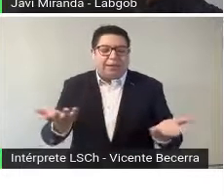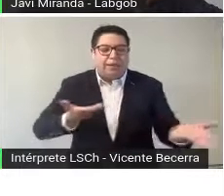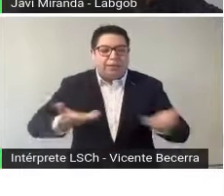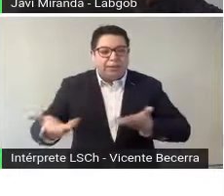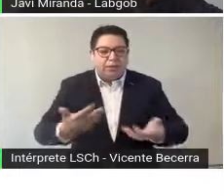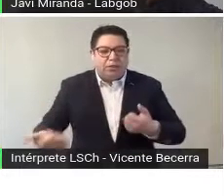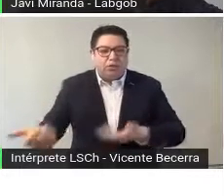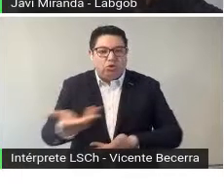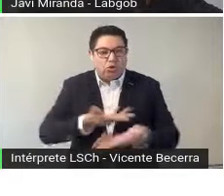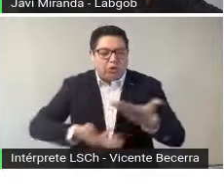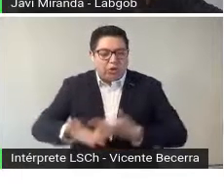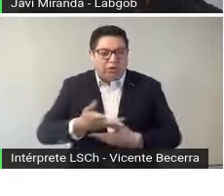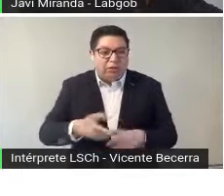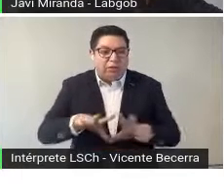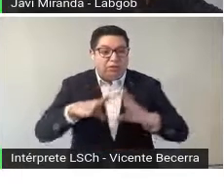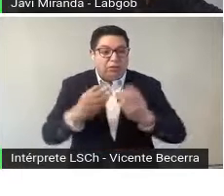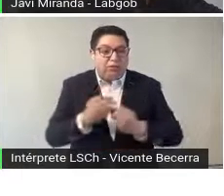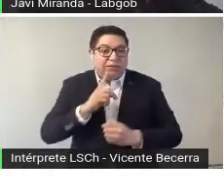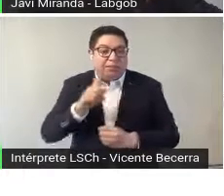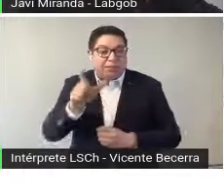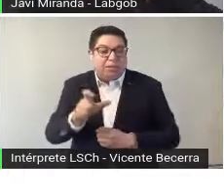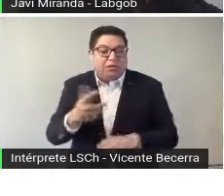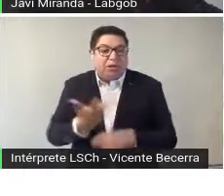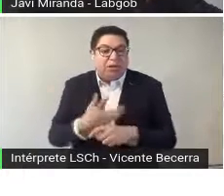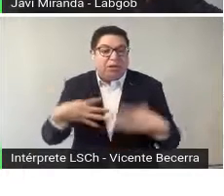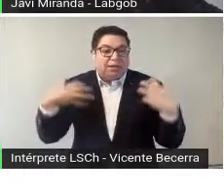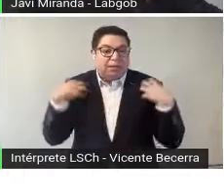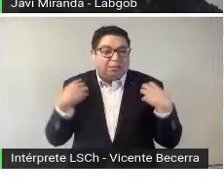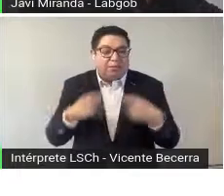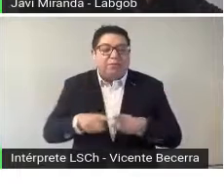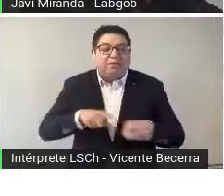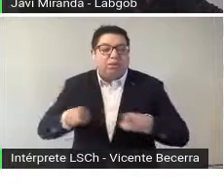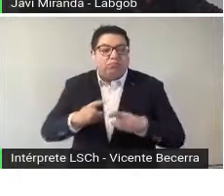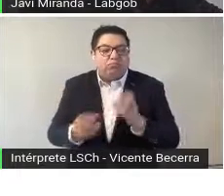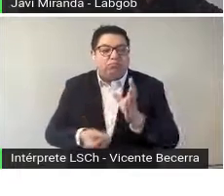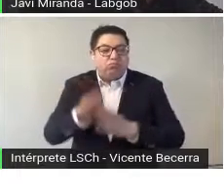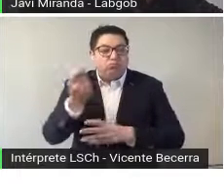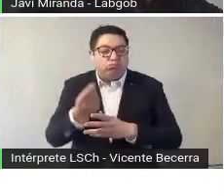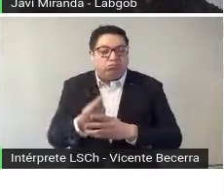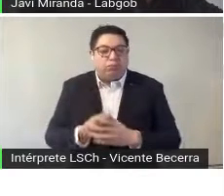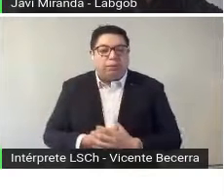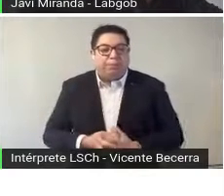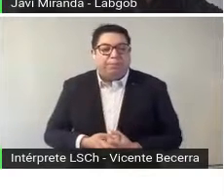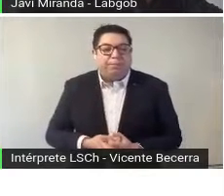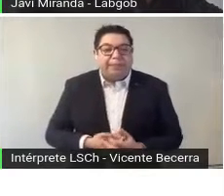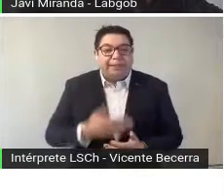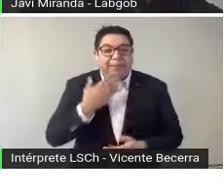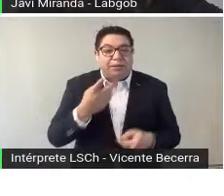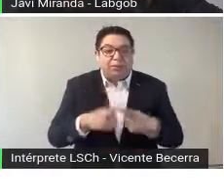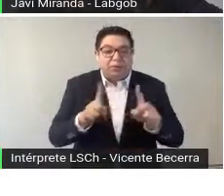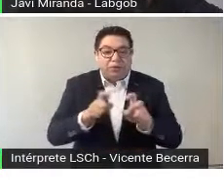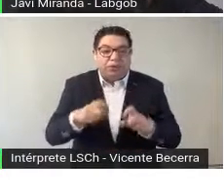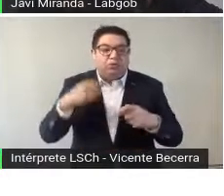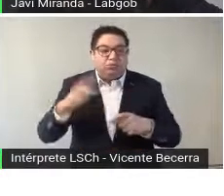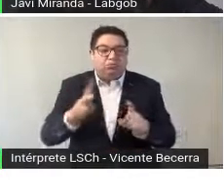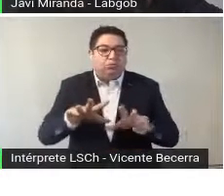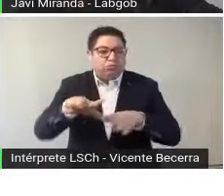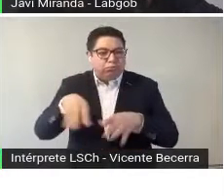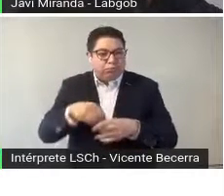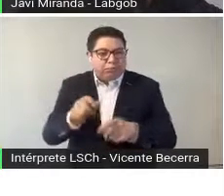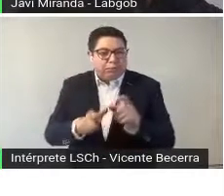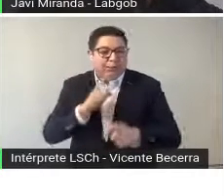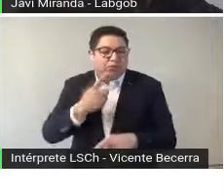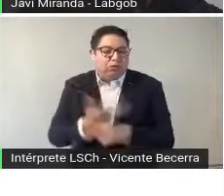otras instituciones, y esto lo va a estar liderando el equipo de modernización. También vamos a estar viendo algoritmos públicos,